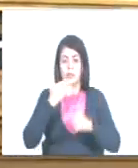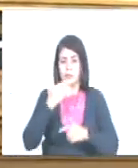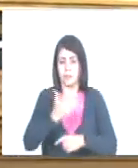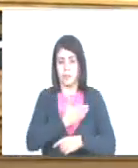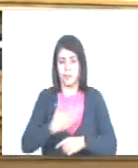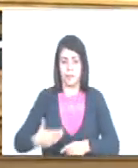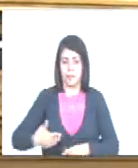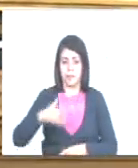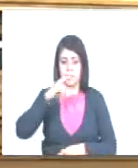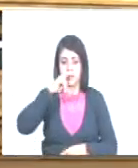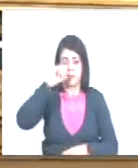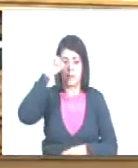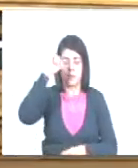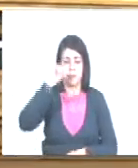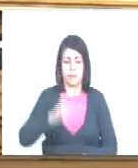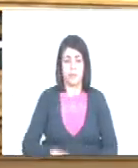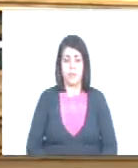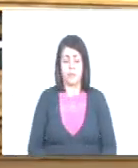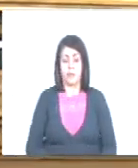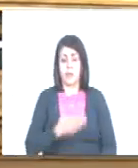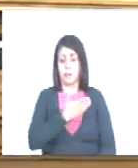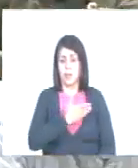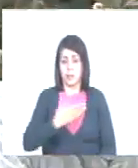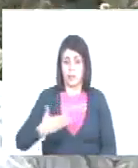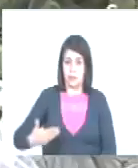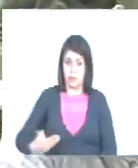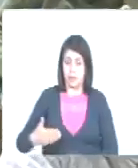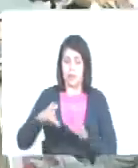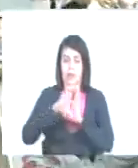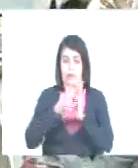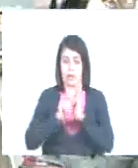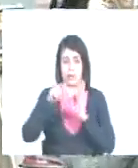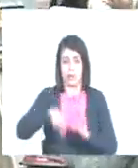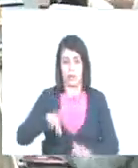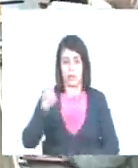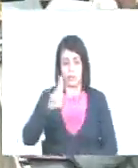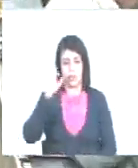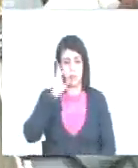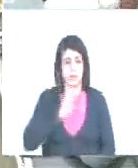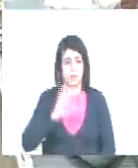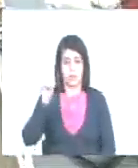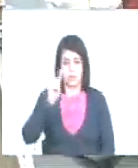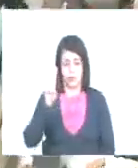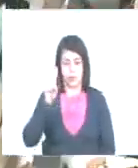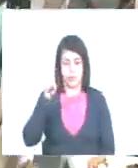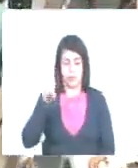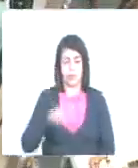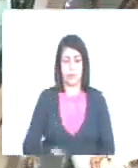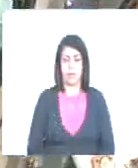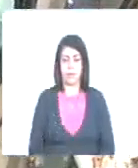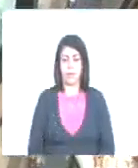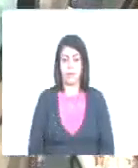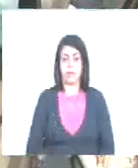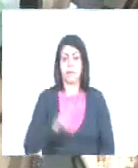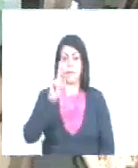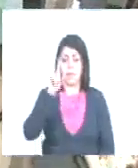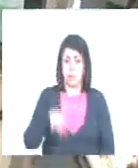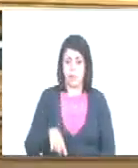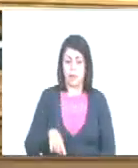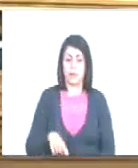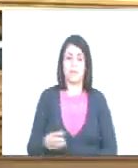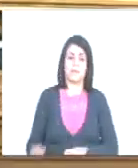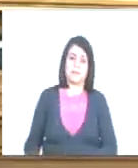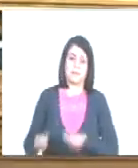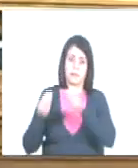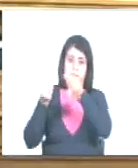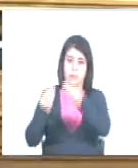ciudadano Nicolás Maduro Moros, presidente constitucional de la República Bolivariana de Venezuela, y se